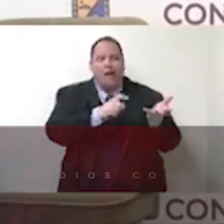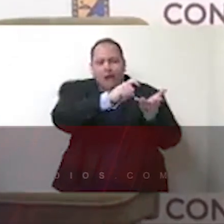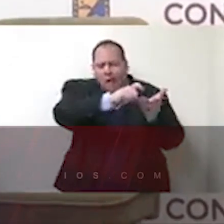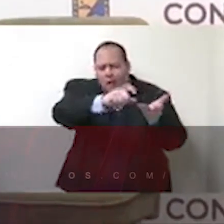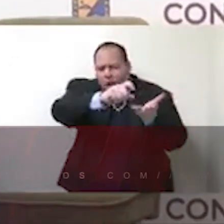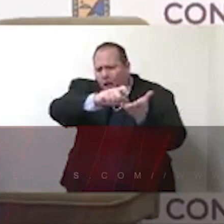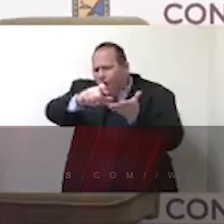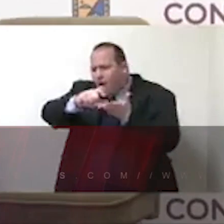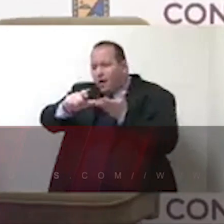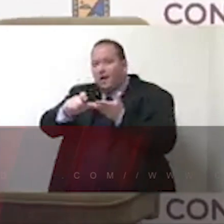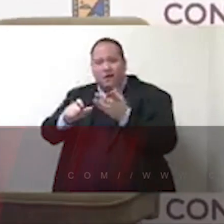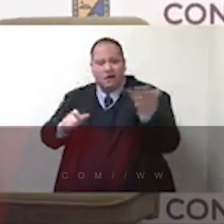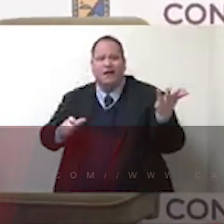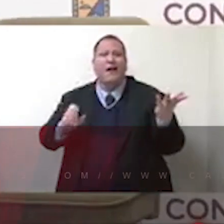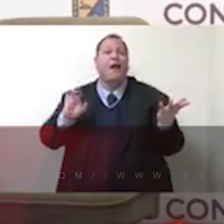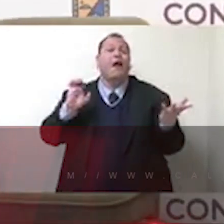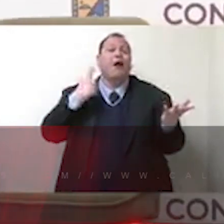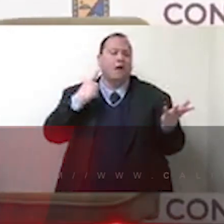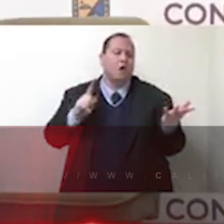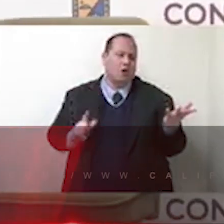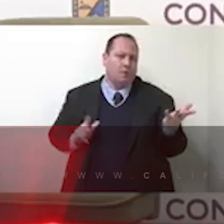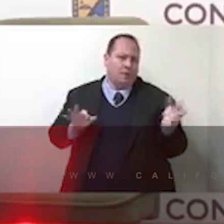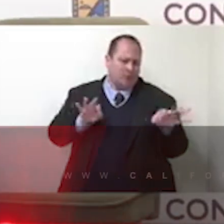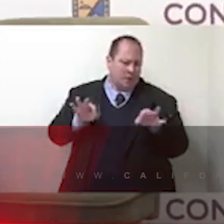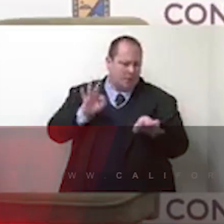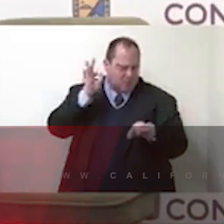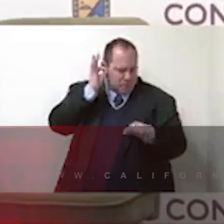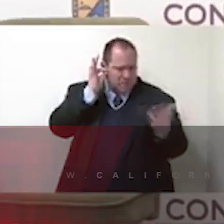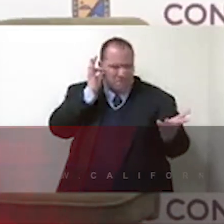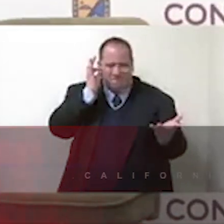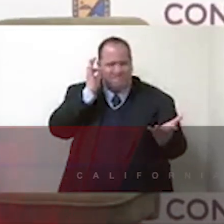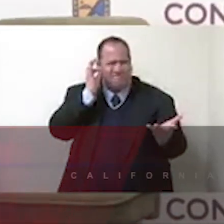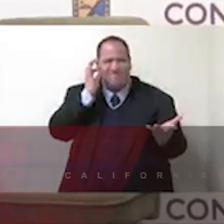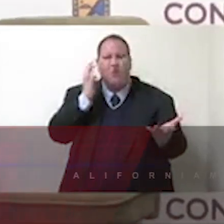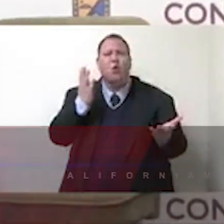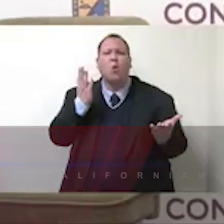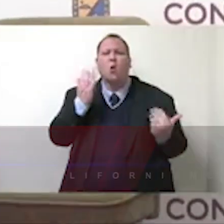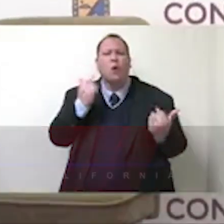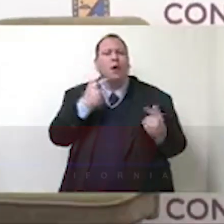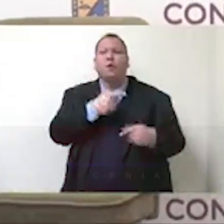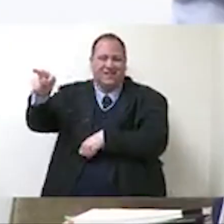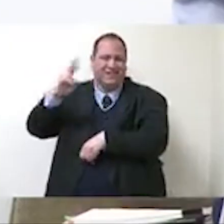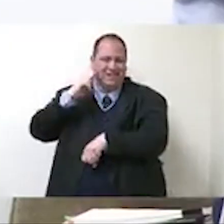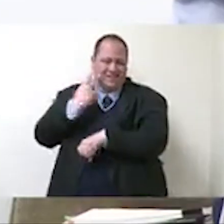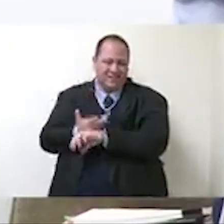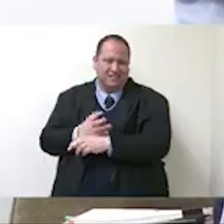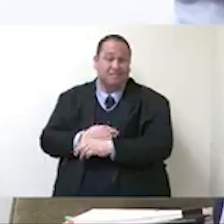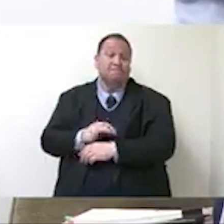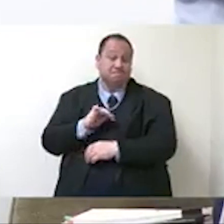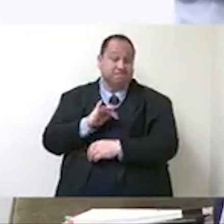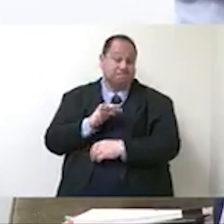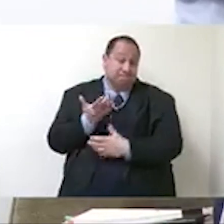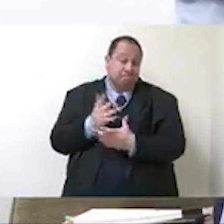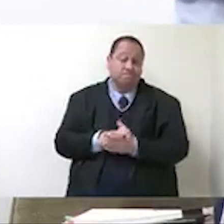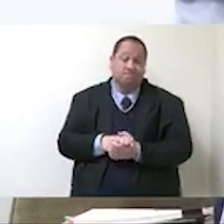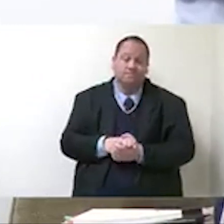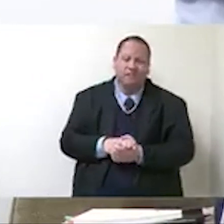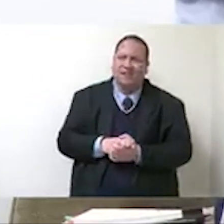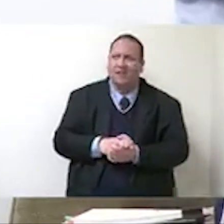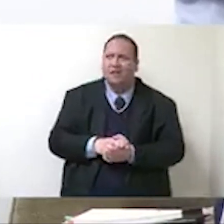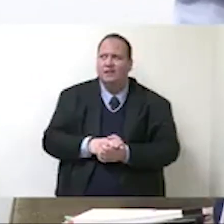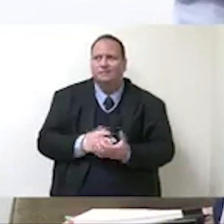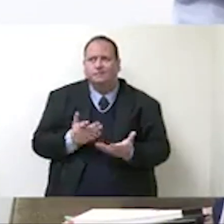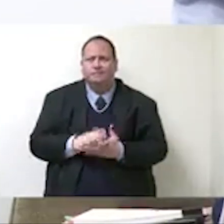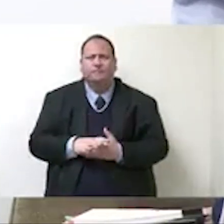llevaron a cabo, los ex servidores públicos que las realizaron, no contaban con facultades para ello. Sí, se ve